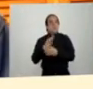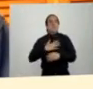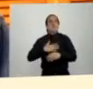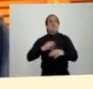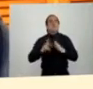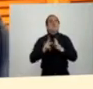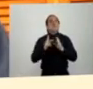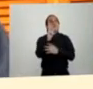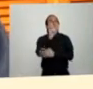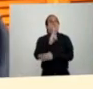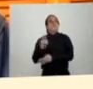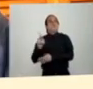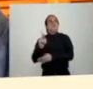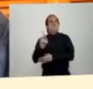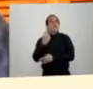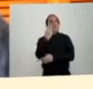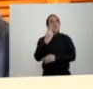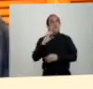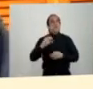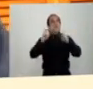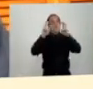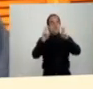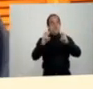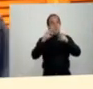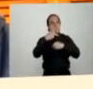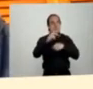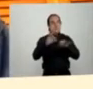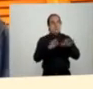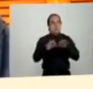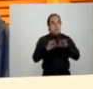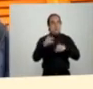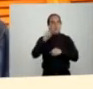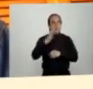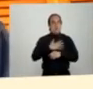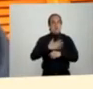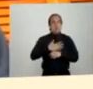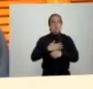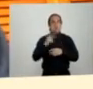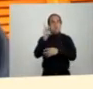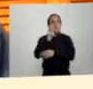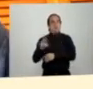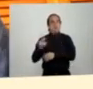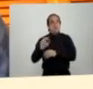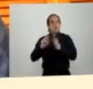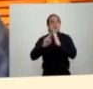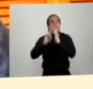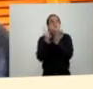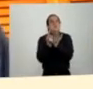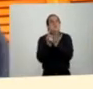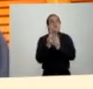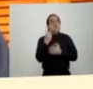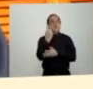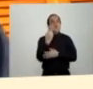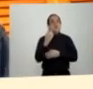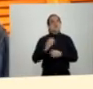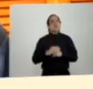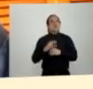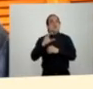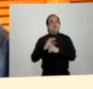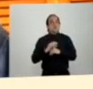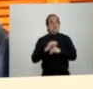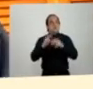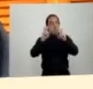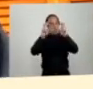un capítulo de tu obra siempre y cuando tú me publiques en una revista rumana un capítulo de tu ensayo